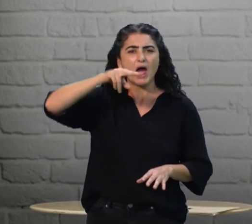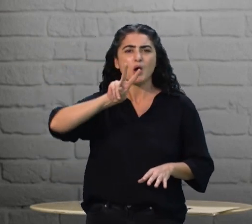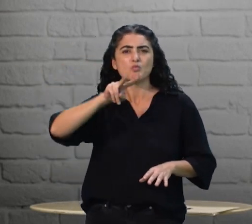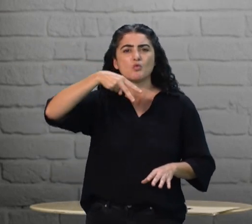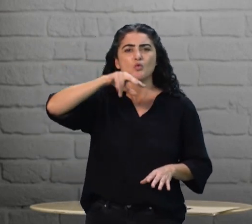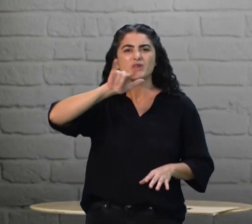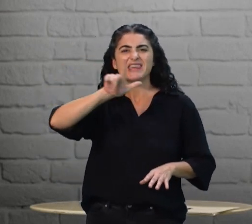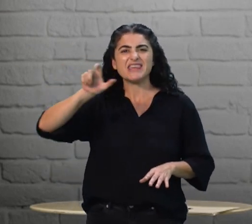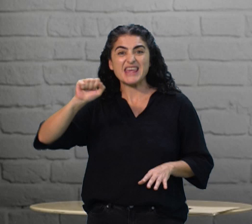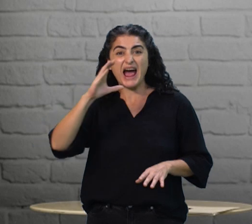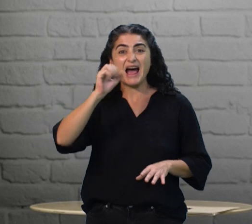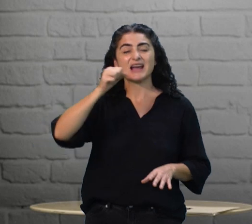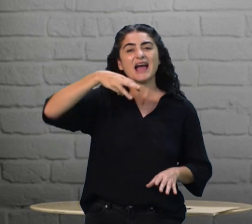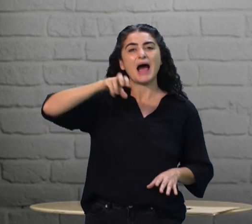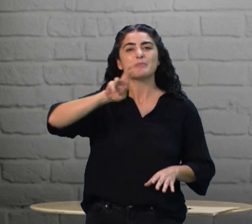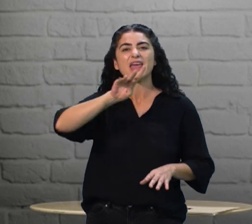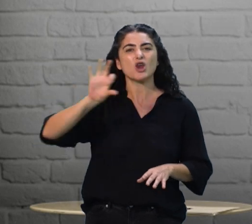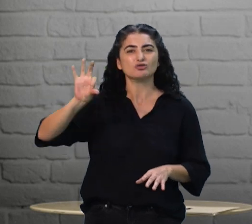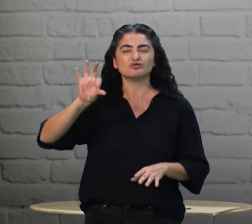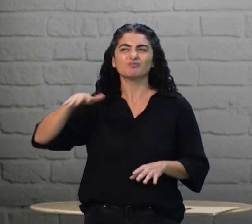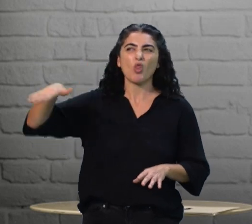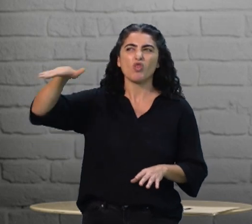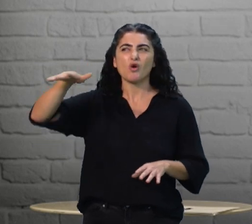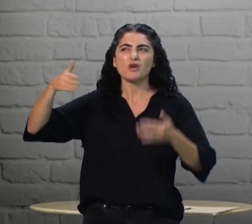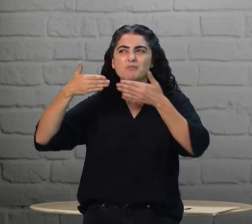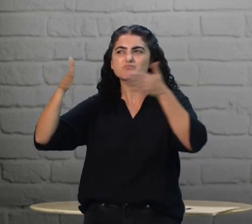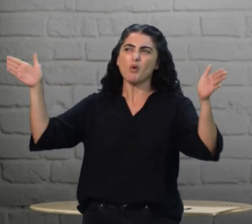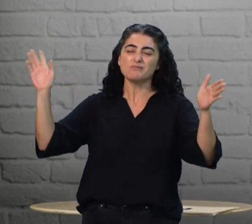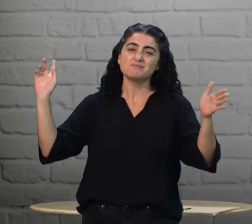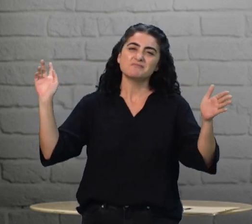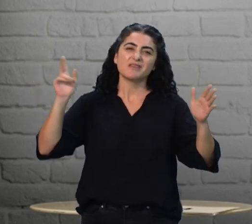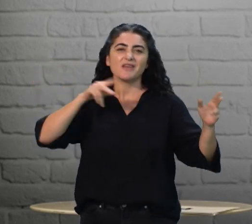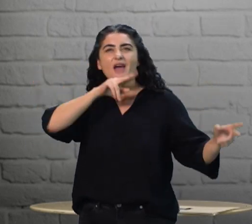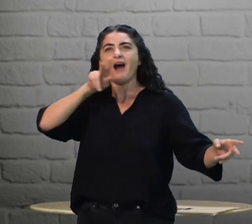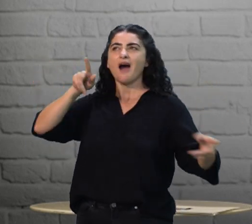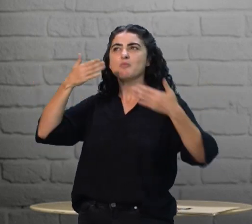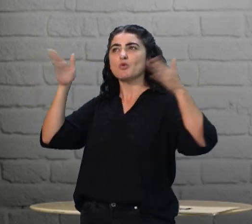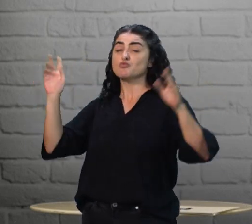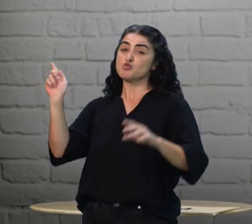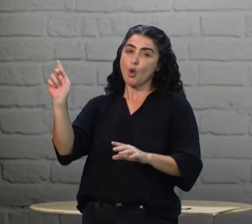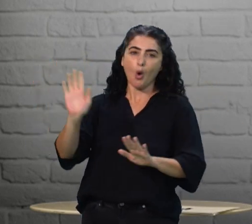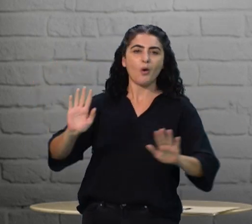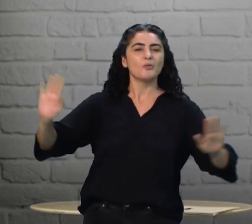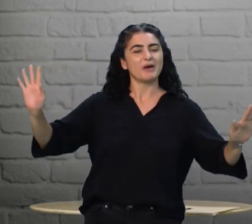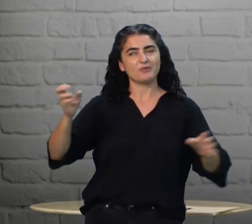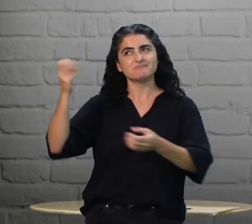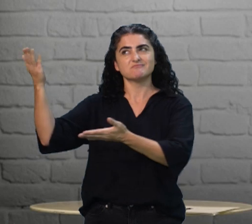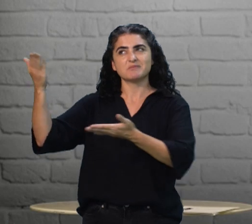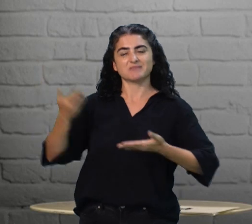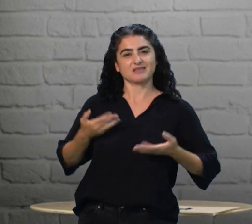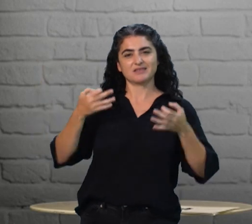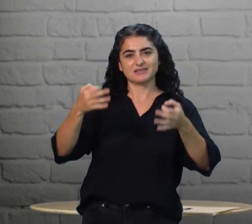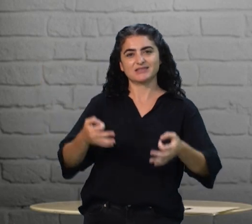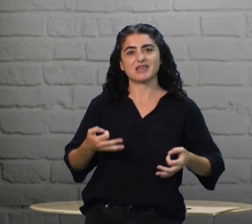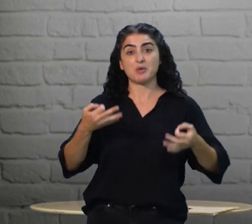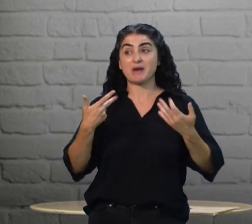cameros no son A lo mejor tan tan abiertos y tan dicharacheros pero siguen siendo muy acogedores enseguida la casa